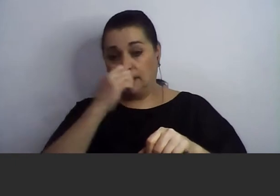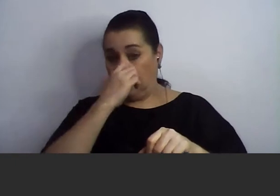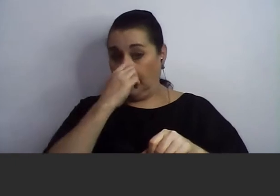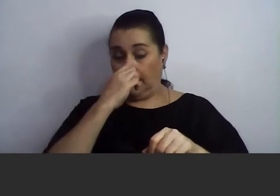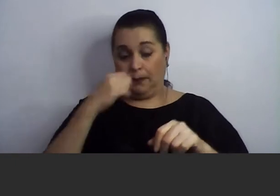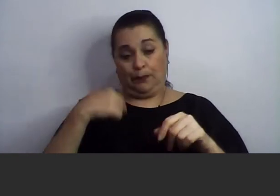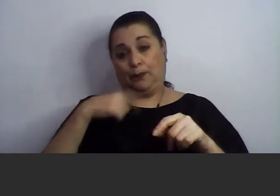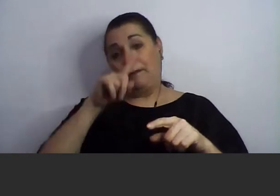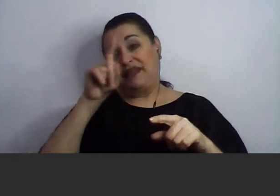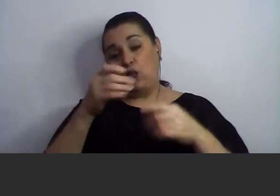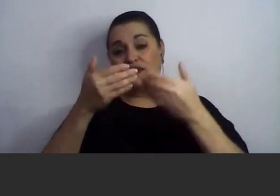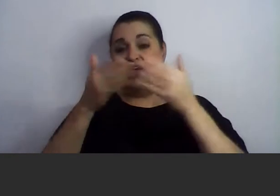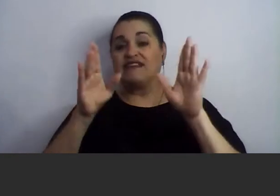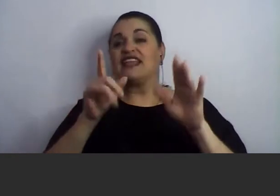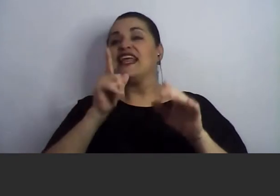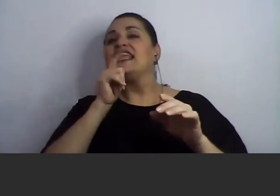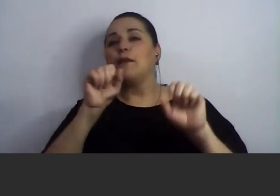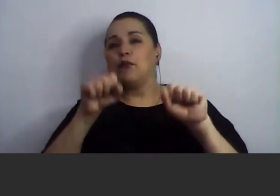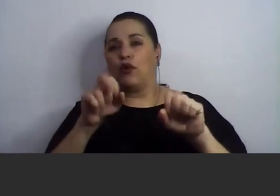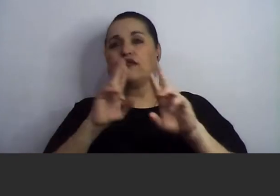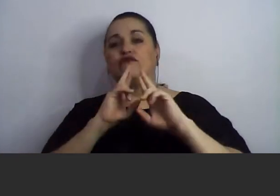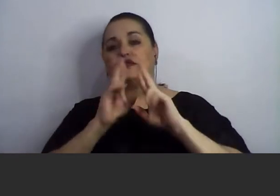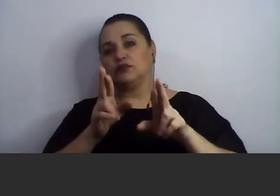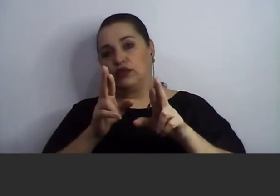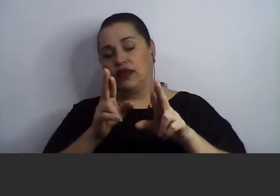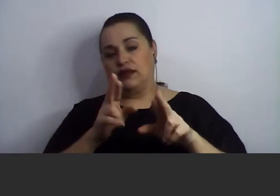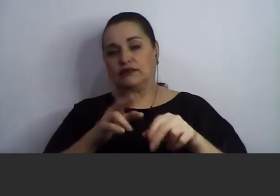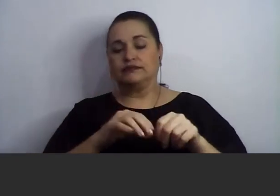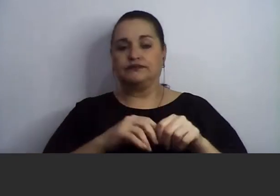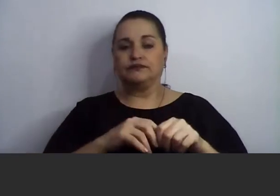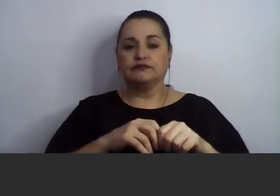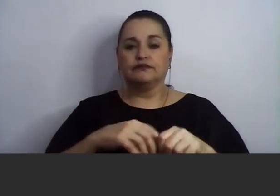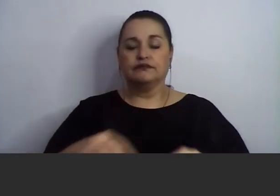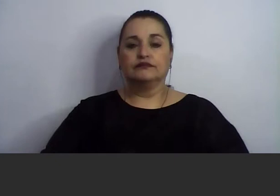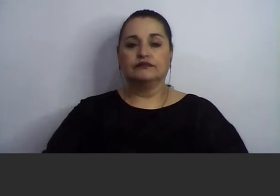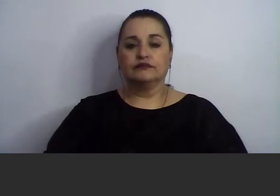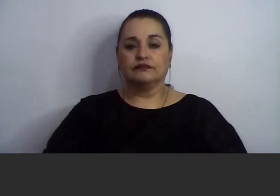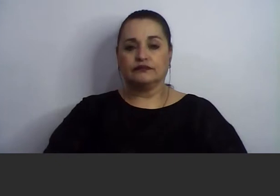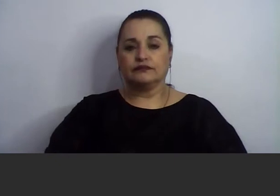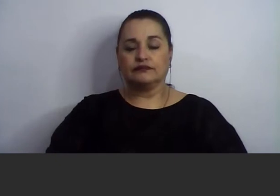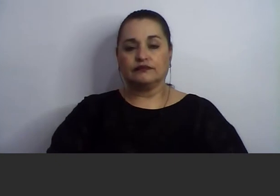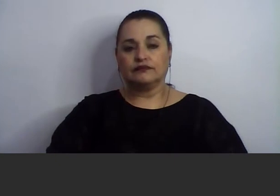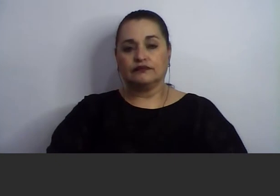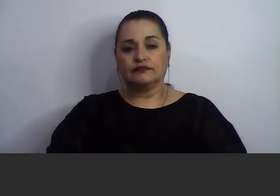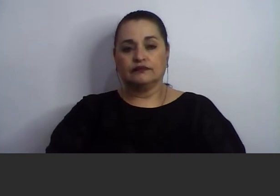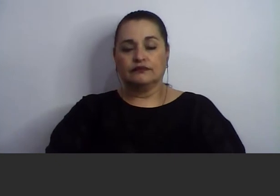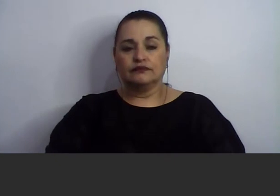dejo abierta a ver quién nos podría pues atender esta consulta de doña María Elisa